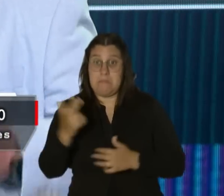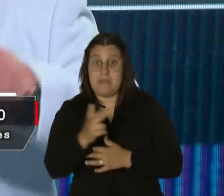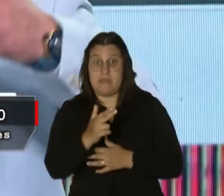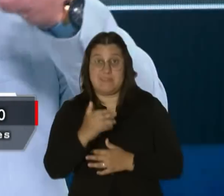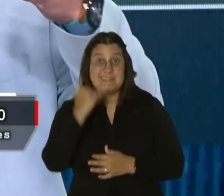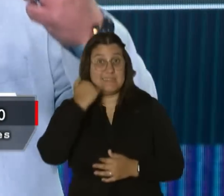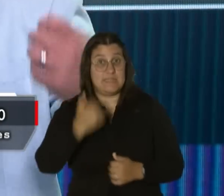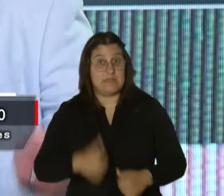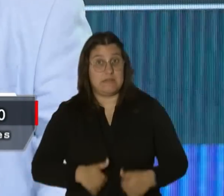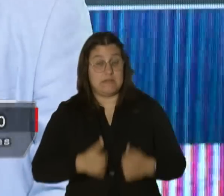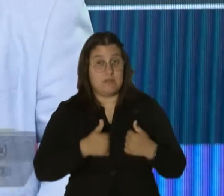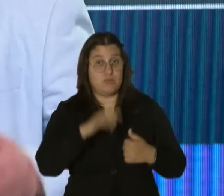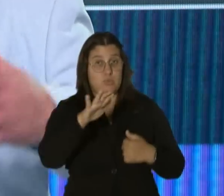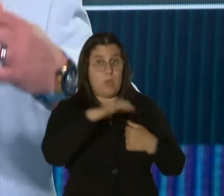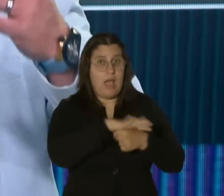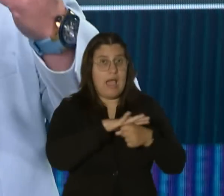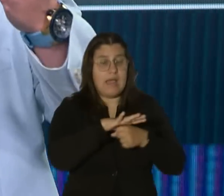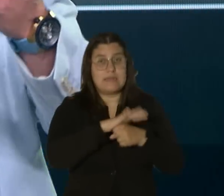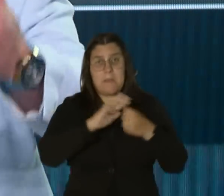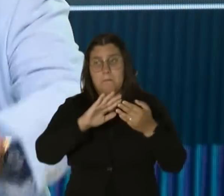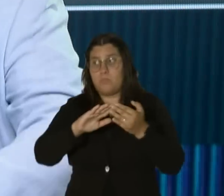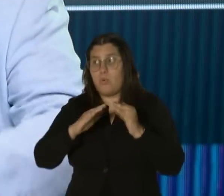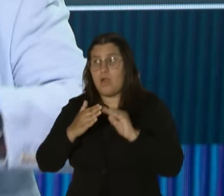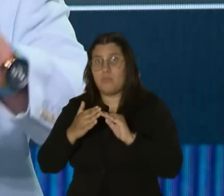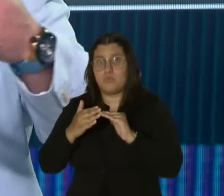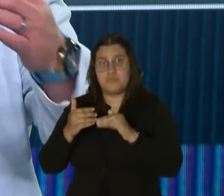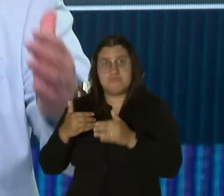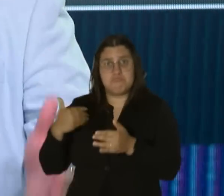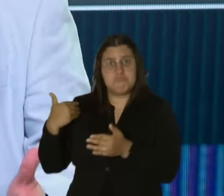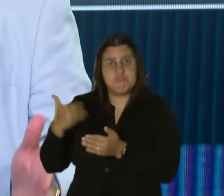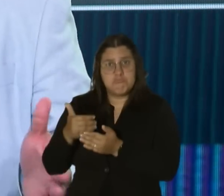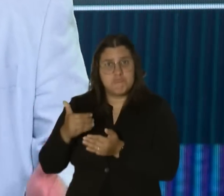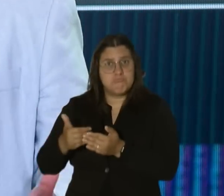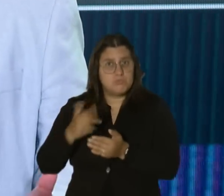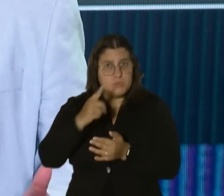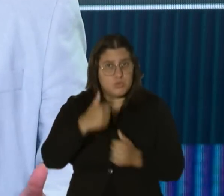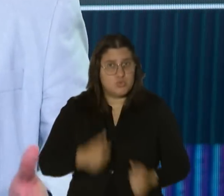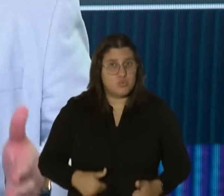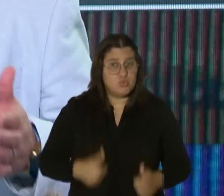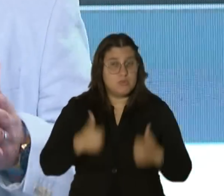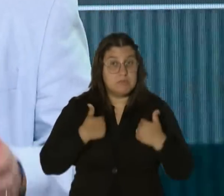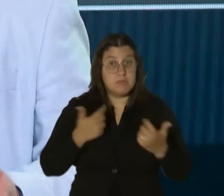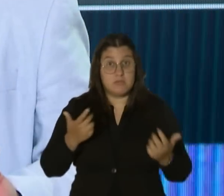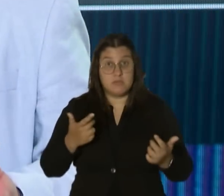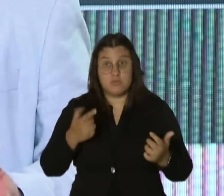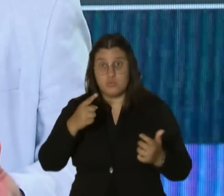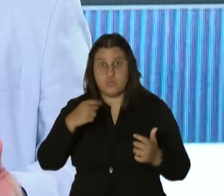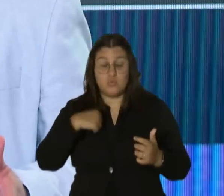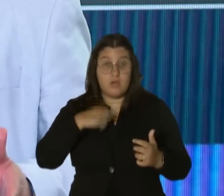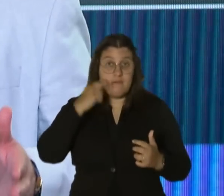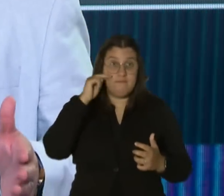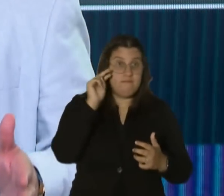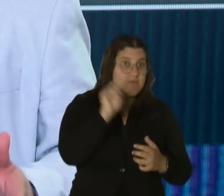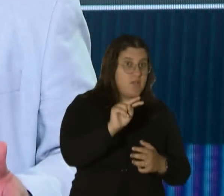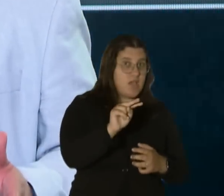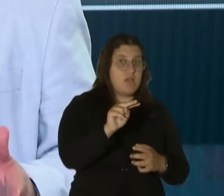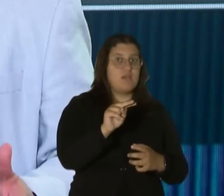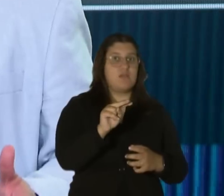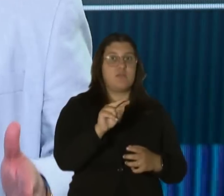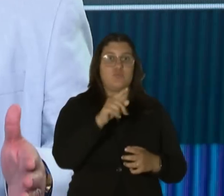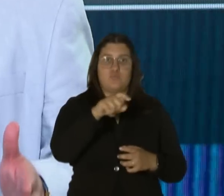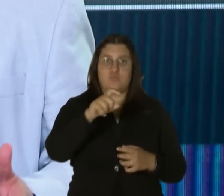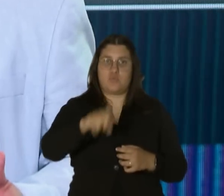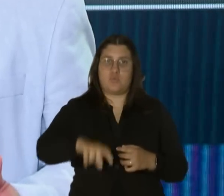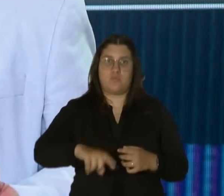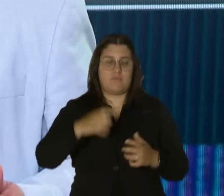área, en su pueblo, cerca de donde usted se encuentre y usted lo ve, usted necesita